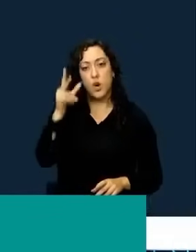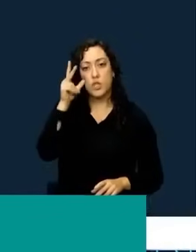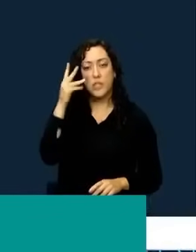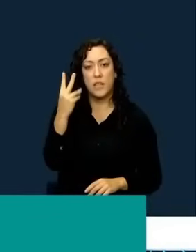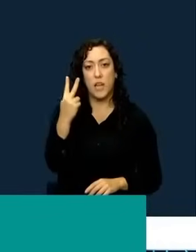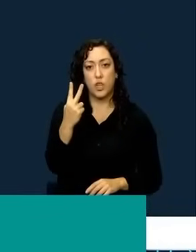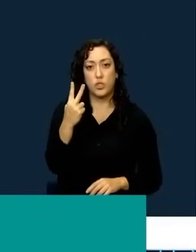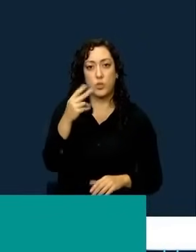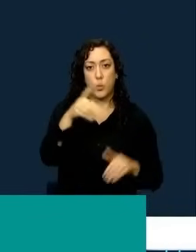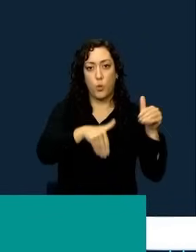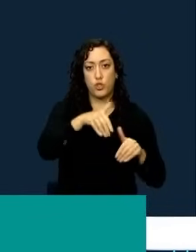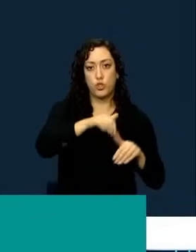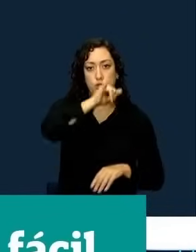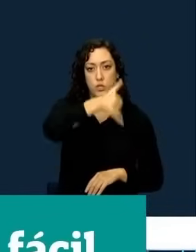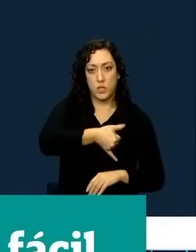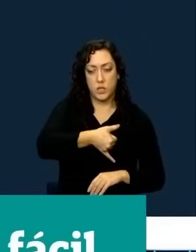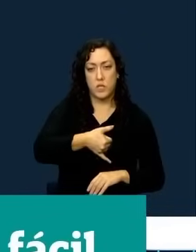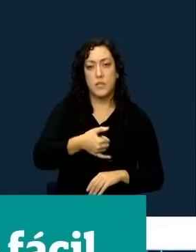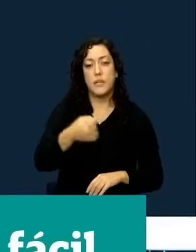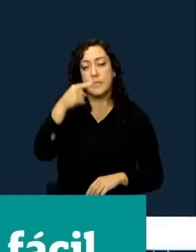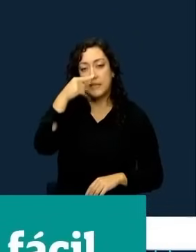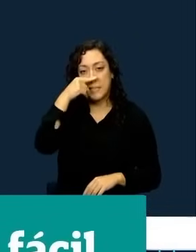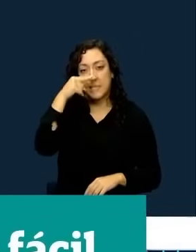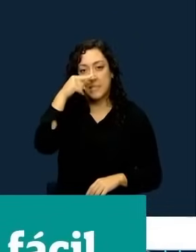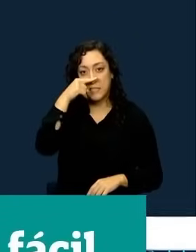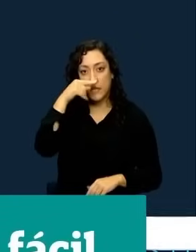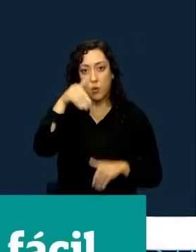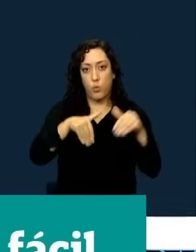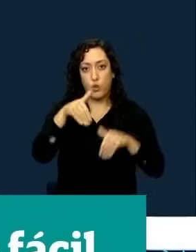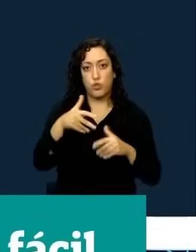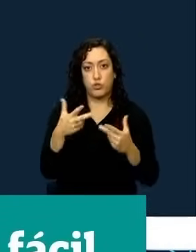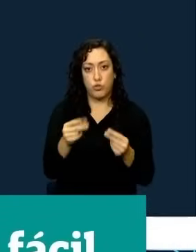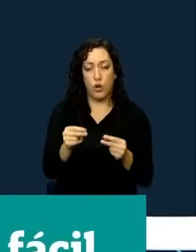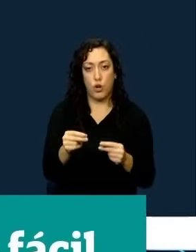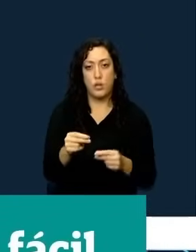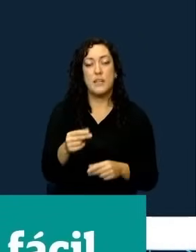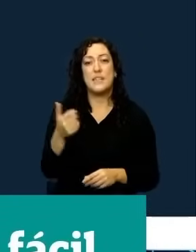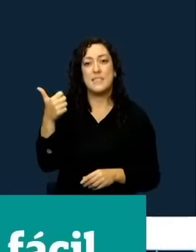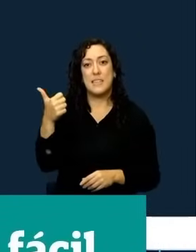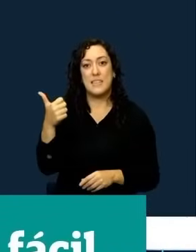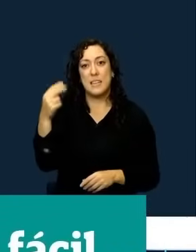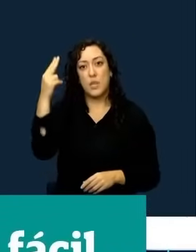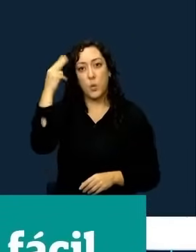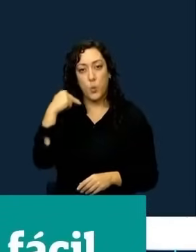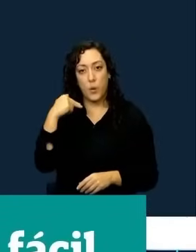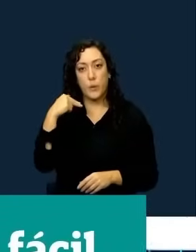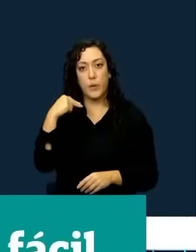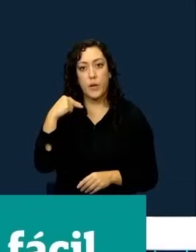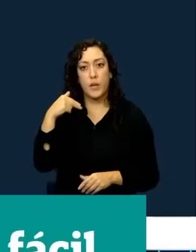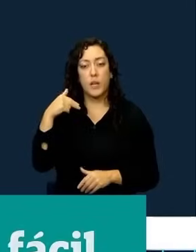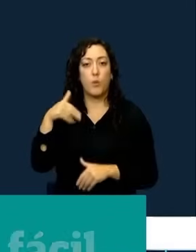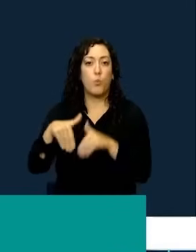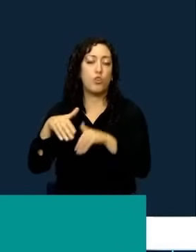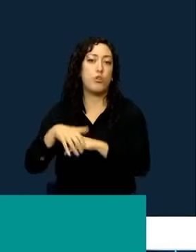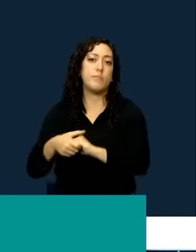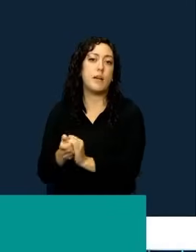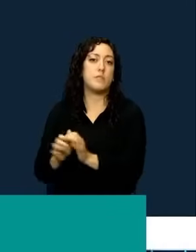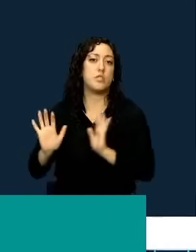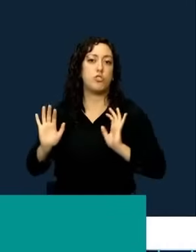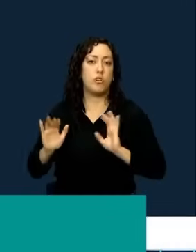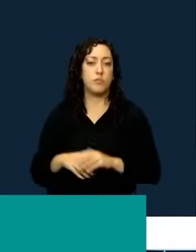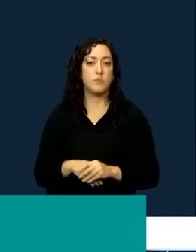82 votos afirmativos, 77 negativos y 69